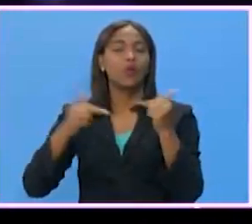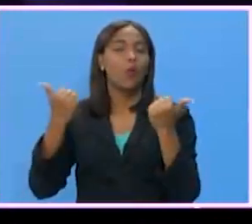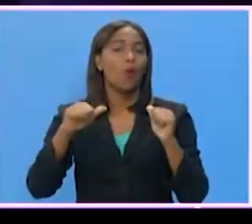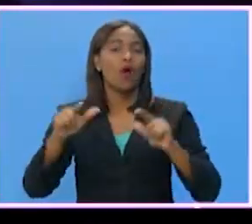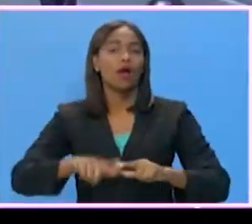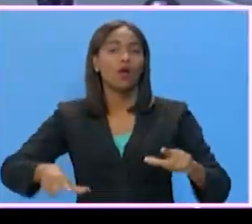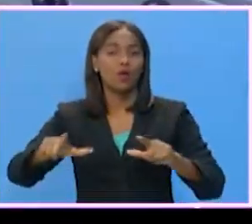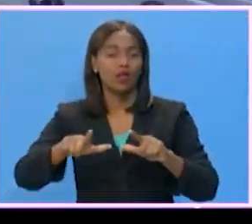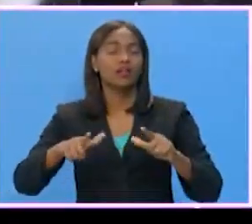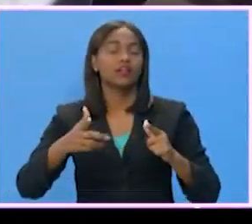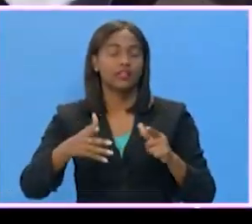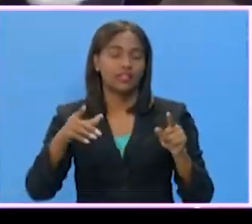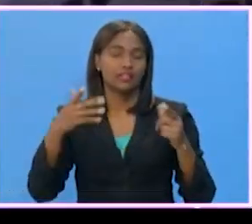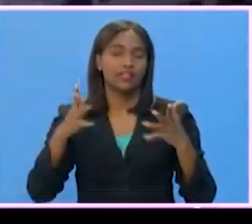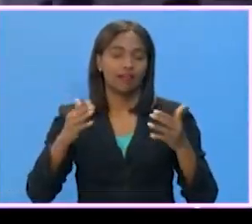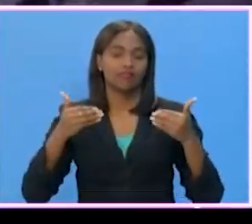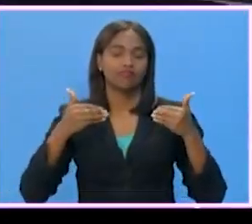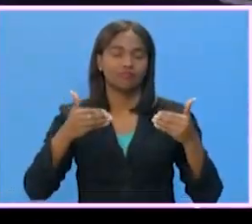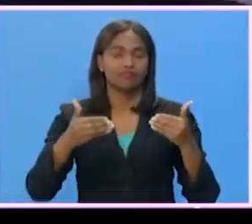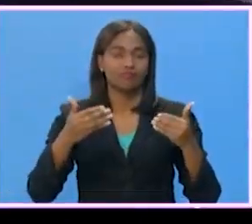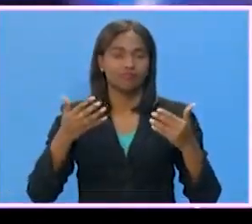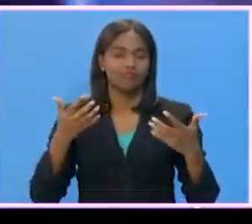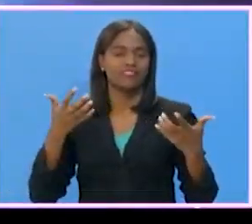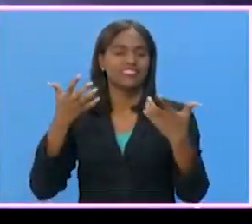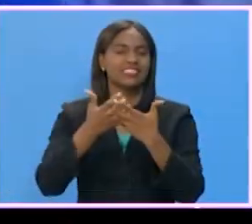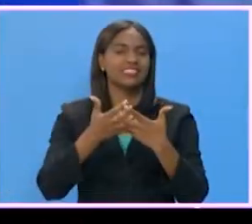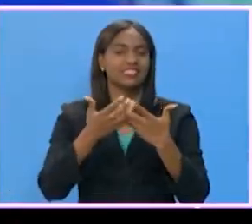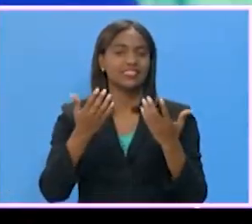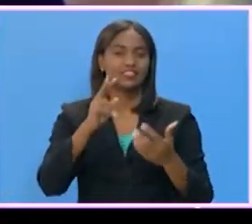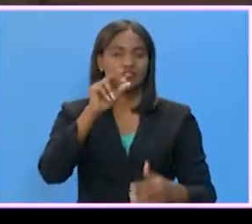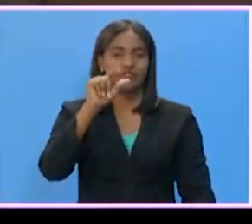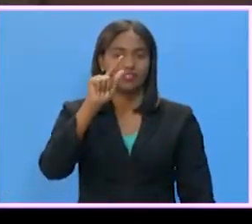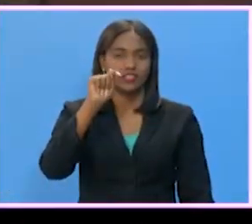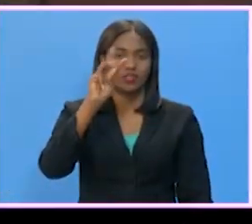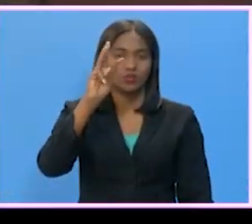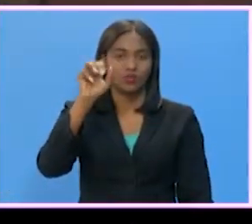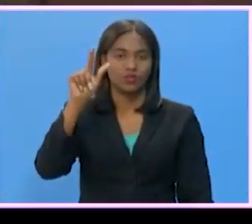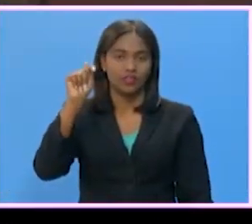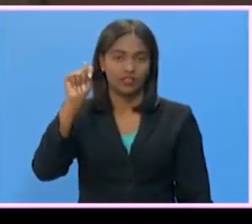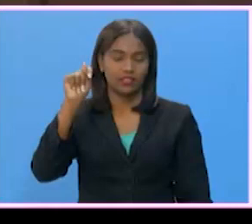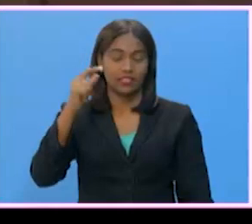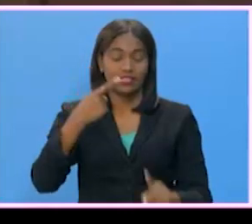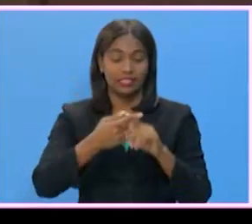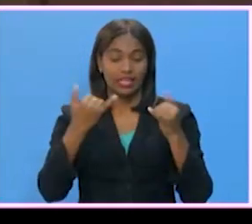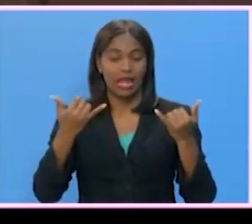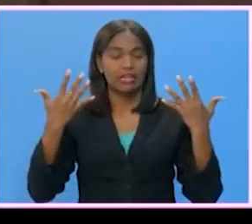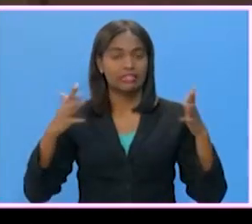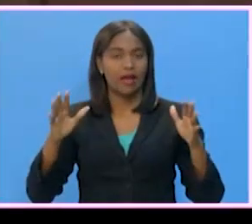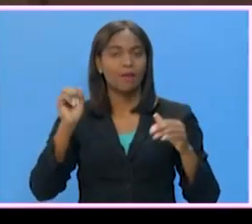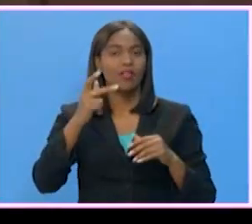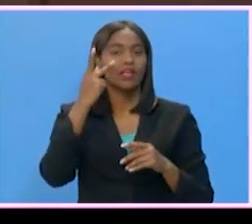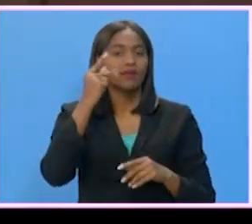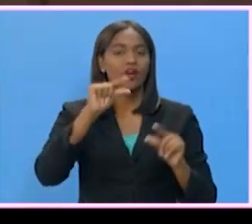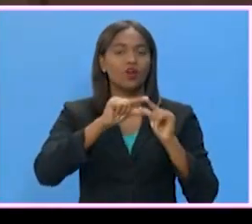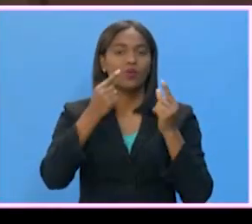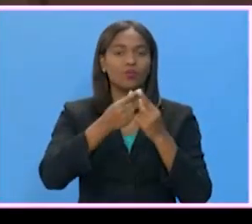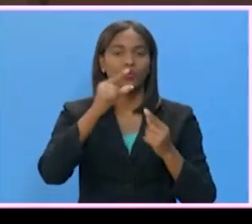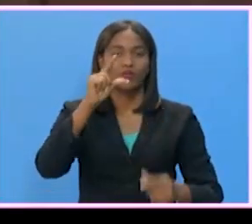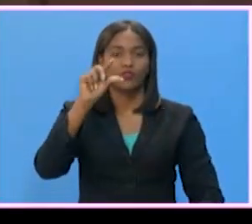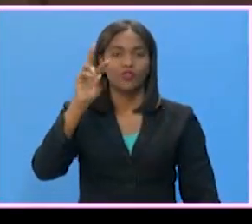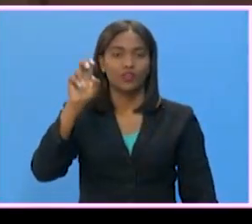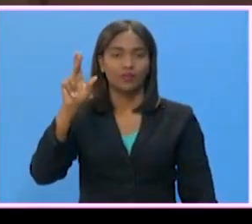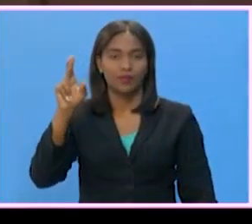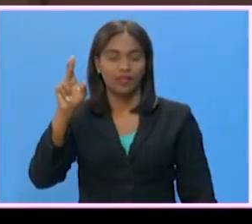modelo Bronco Sport, ha sido desarrollado bajo el concepto Built Wild. Desde ya está disponible en Grupo Viamar,